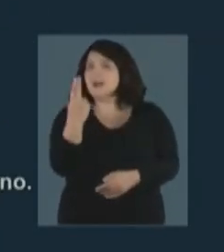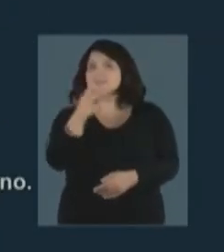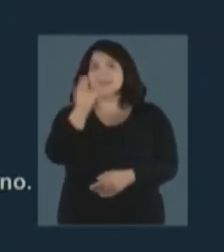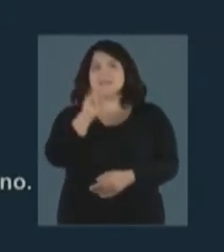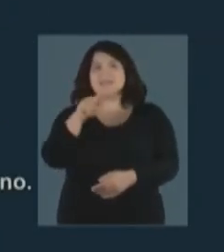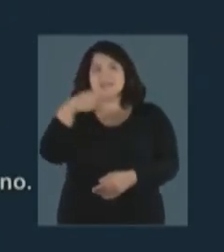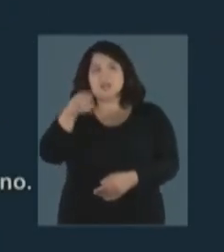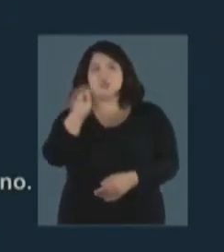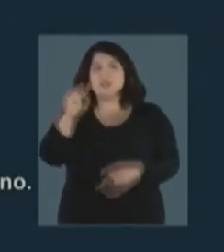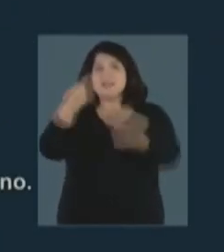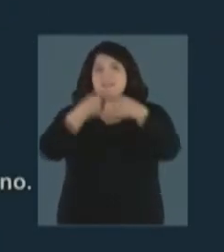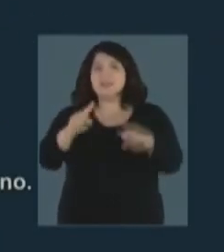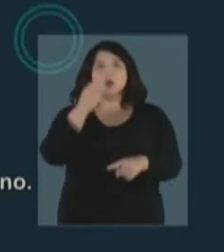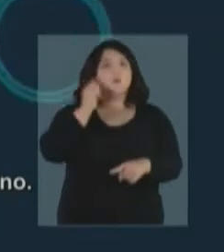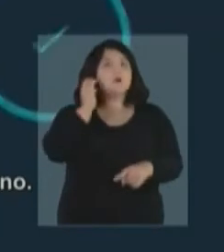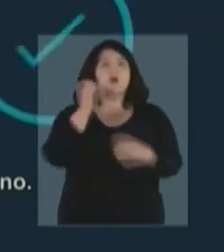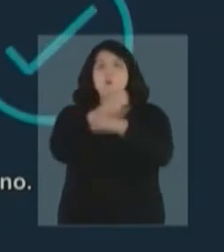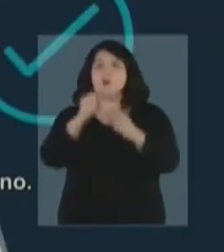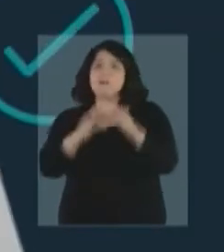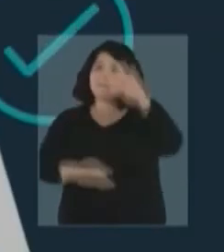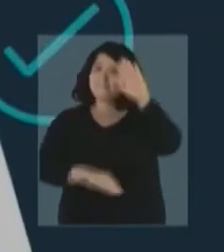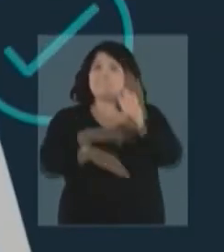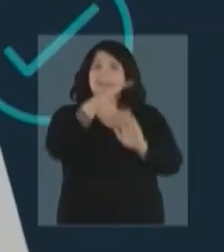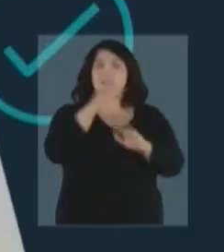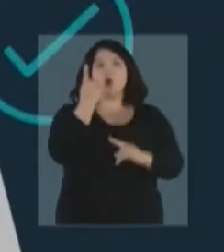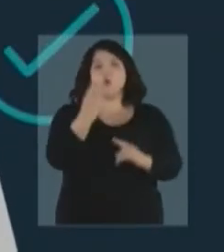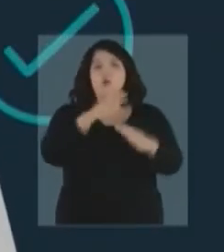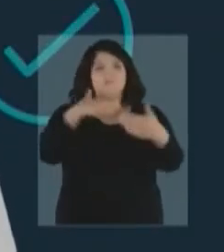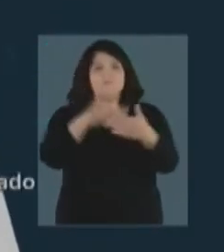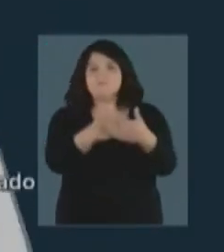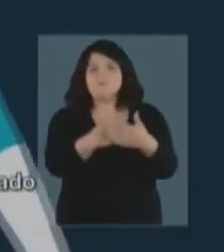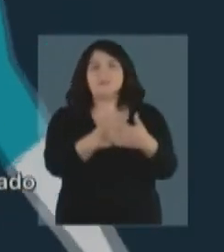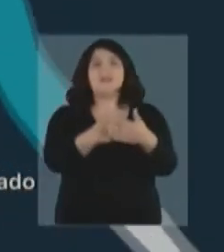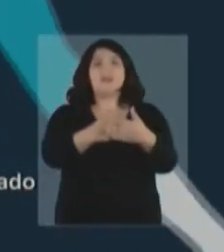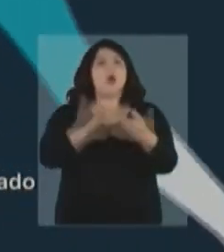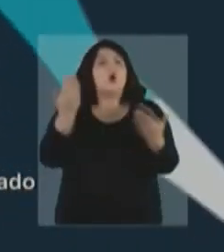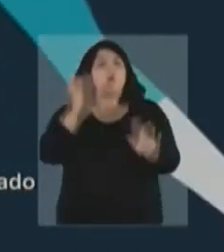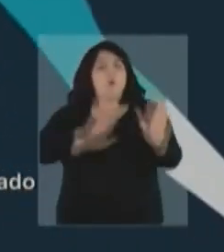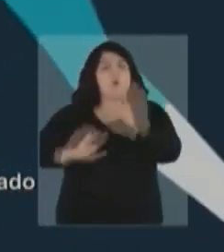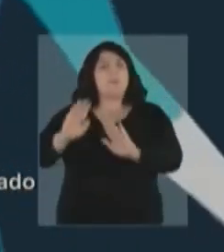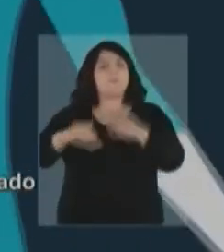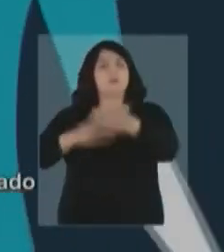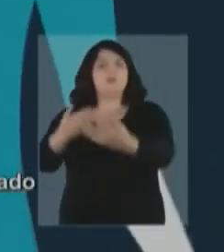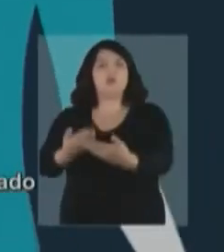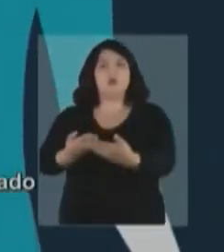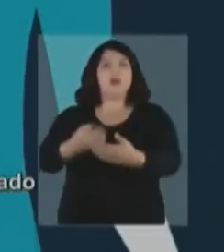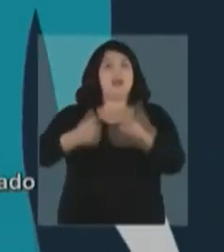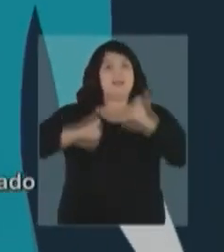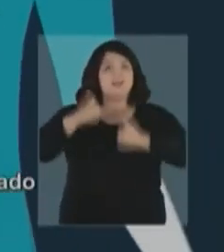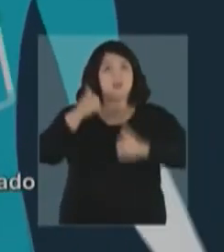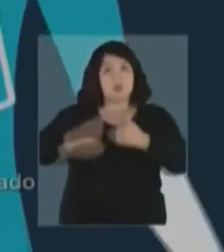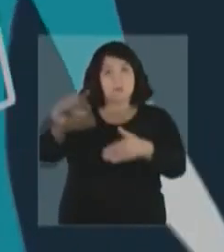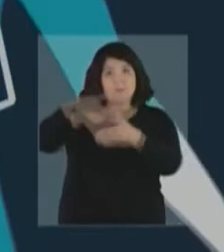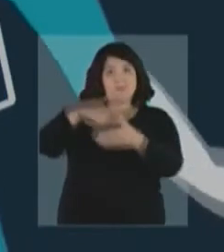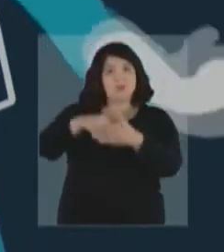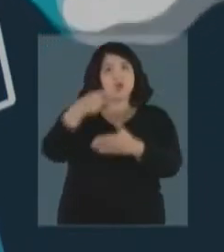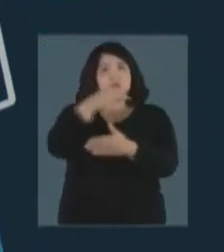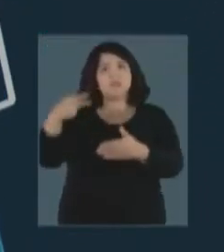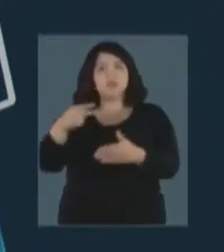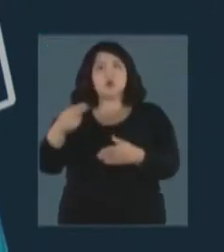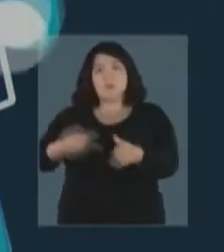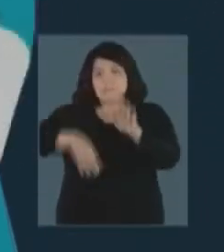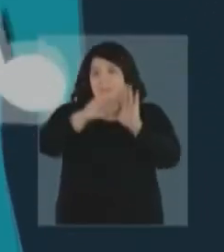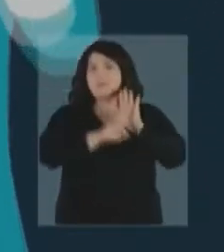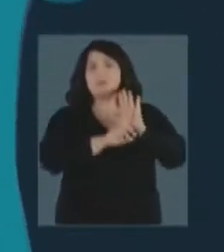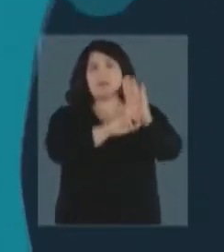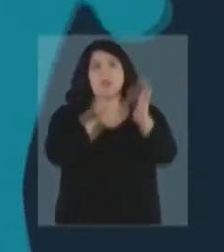entre ambos sexos no podrá ser superior a uno. Para asegurar esto, la candidatura con menos votos del sexo sobrerepresentado será reemplazada por la